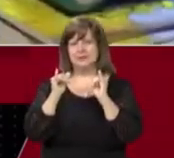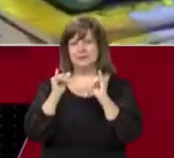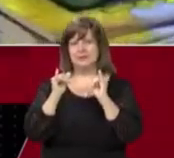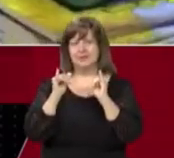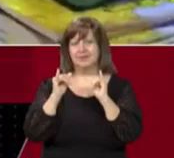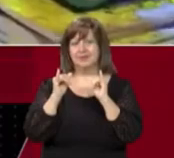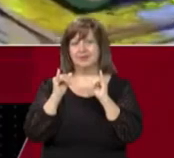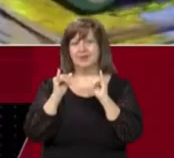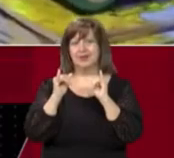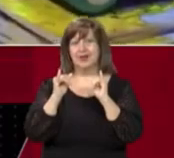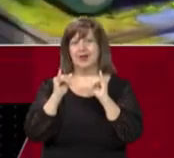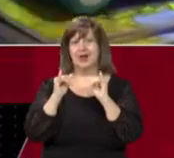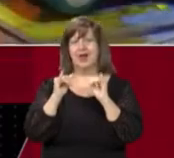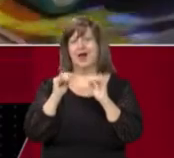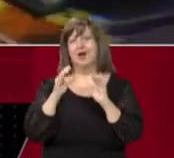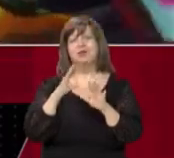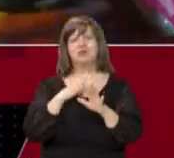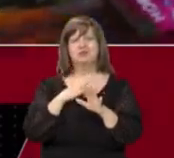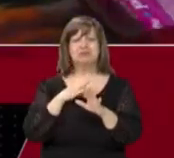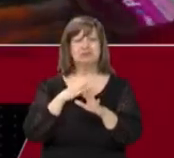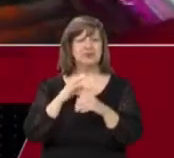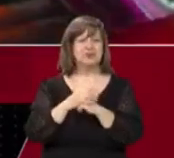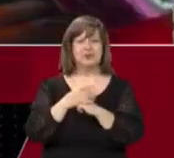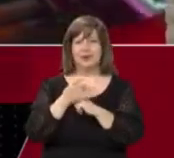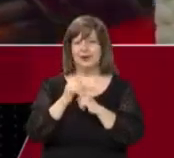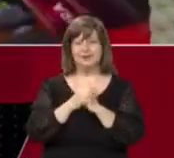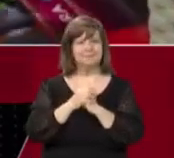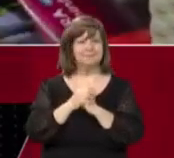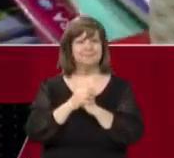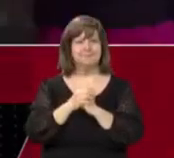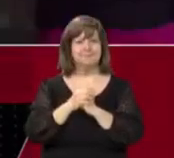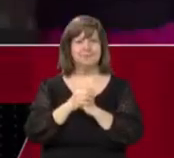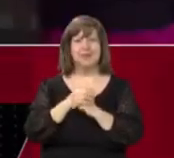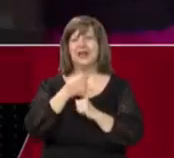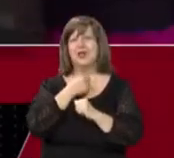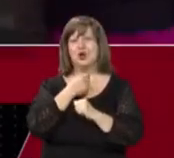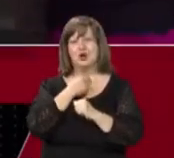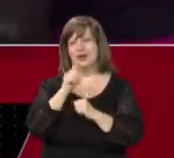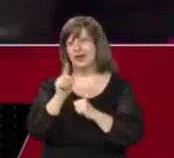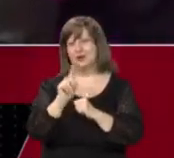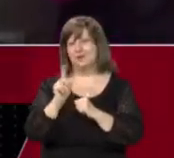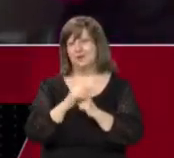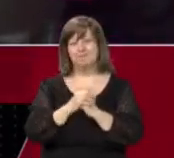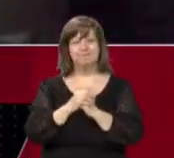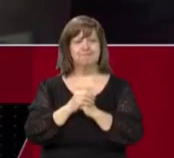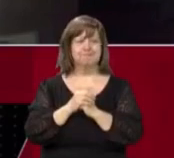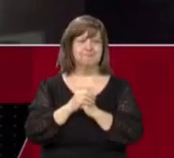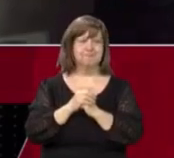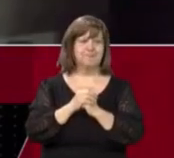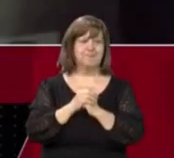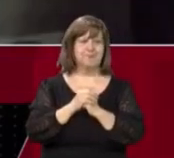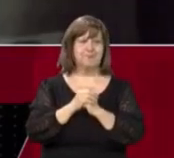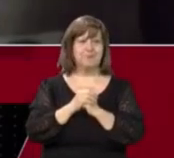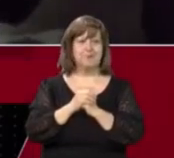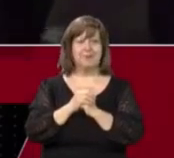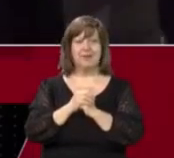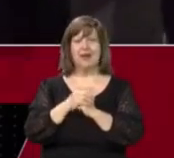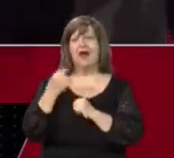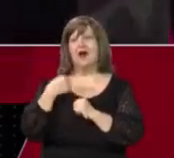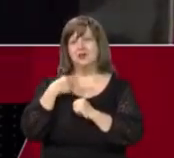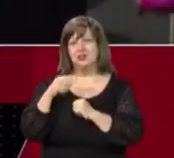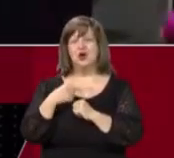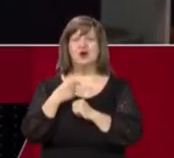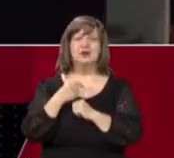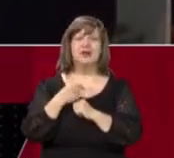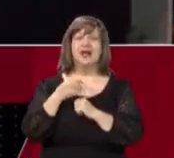Porque creo que no los traje. Bueno, dejá. No pasa nada. Iván, ya vengo. No los tenía. Mira, te fue llevando, Julián. ¿Vos lo leías? Elige